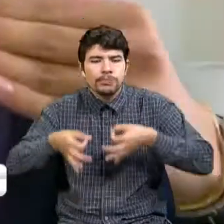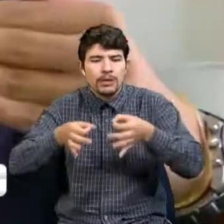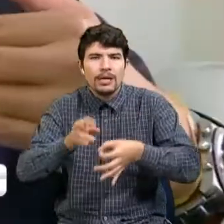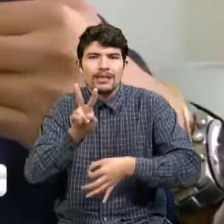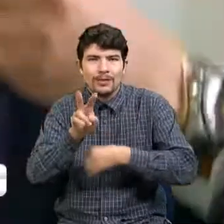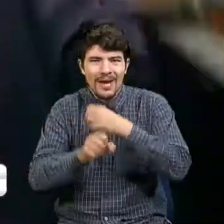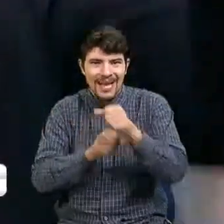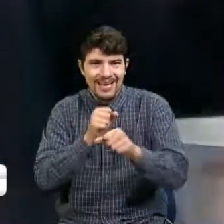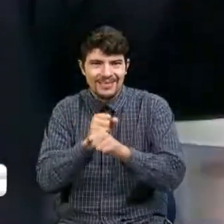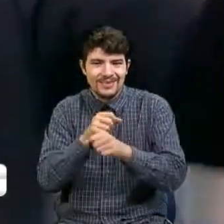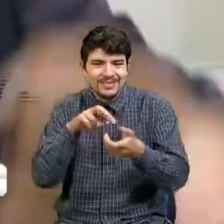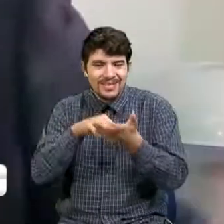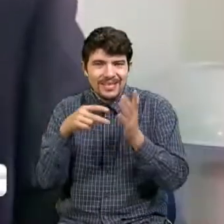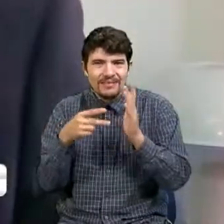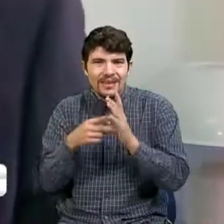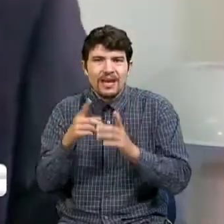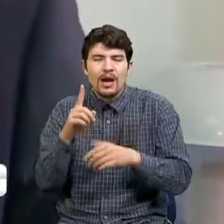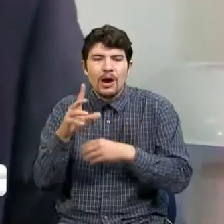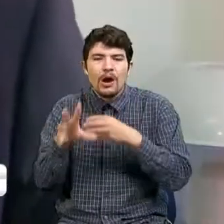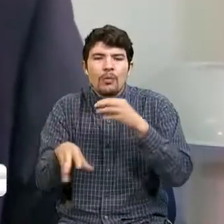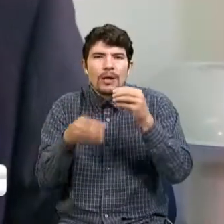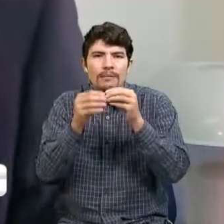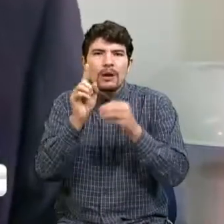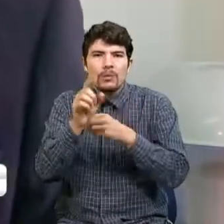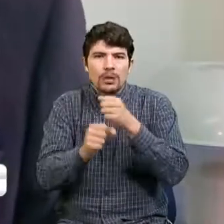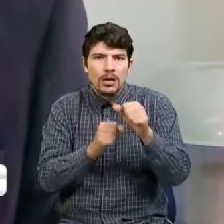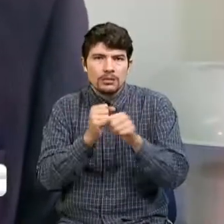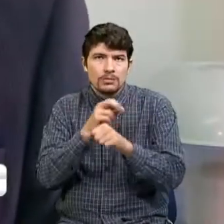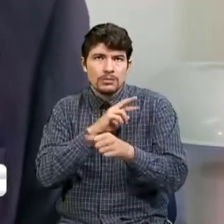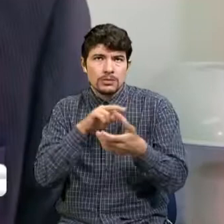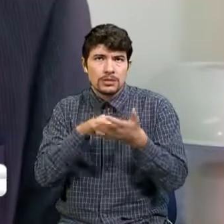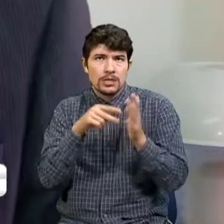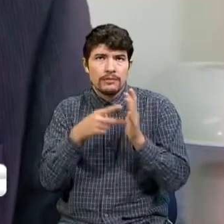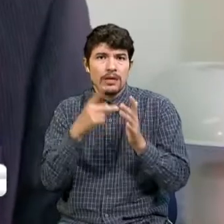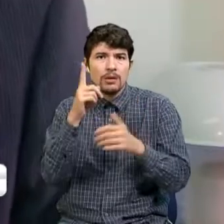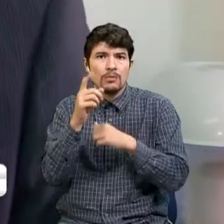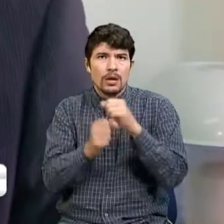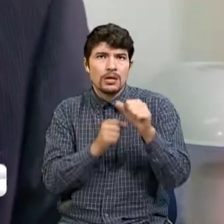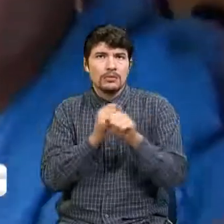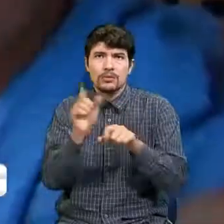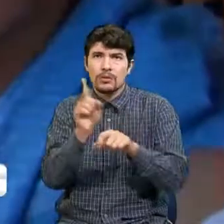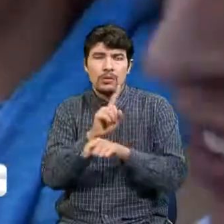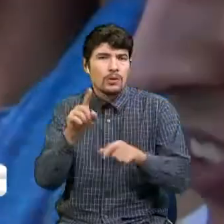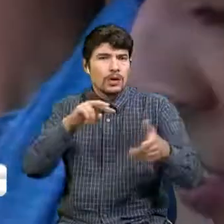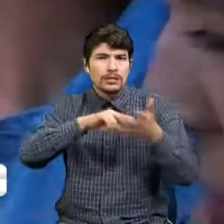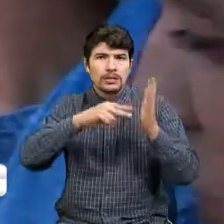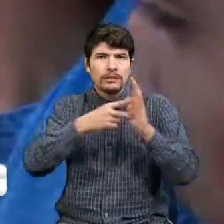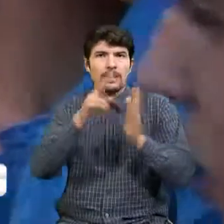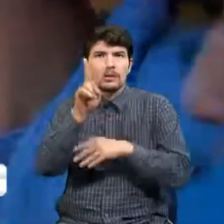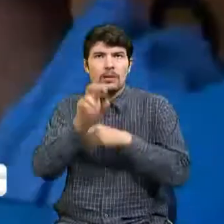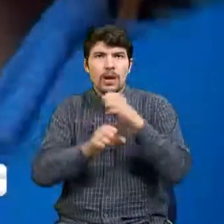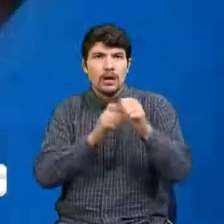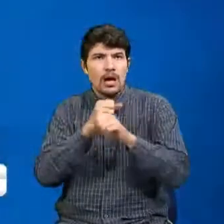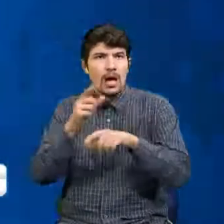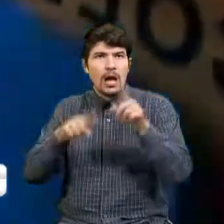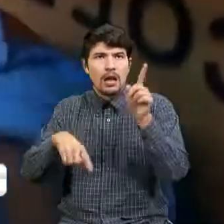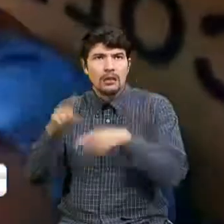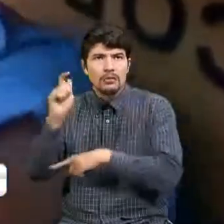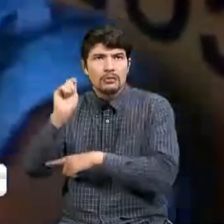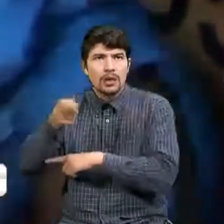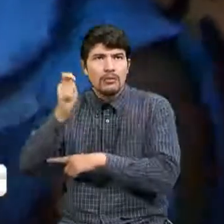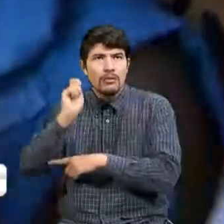decir se prorroga por un año adicional no estaríamos hablando del término de un año sino de dos años para algunos abogados penalistas